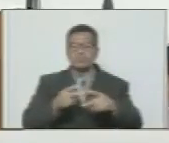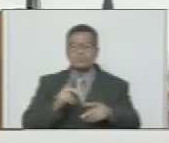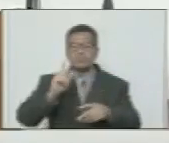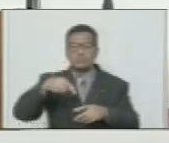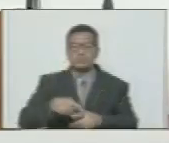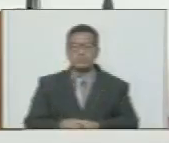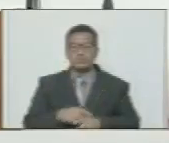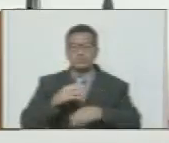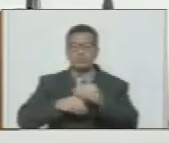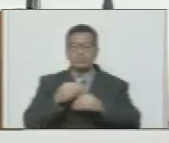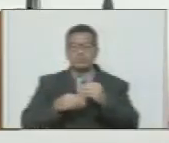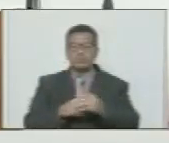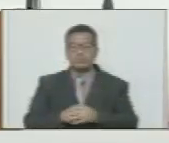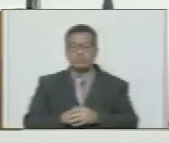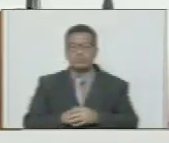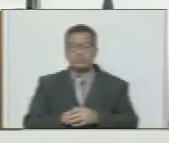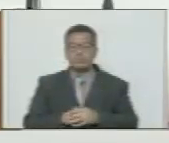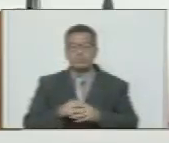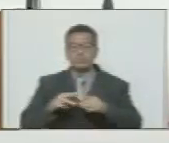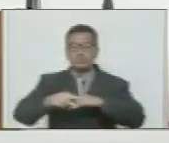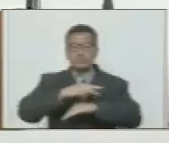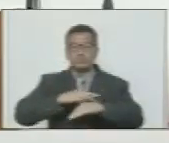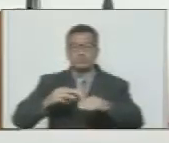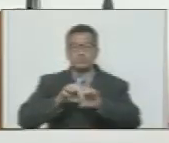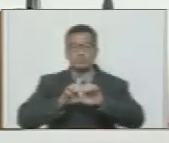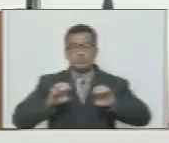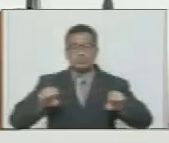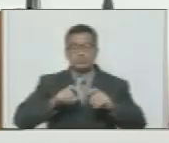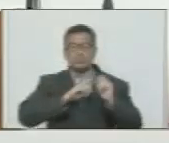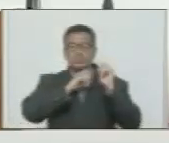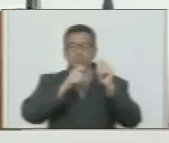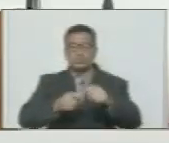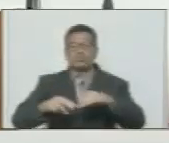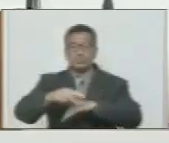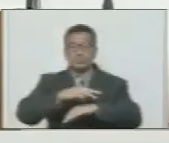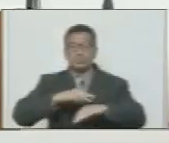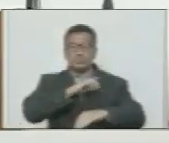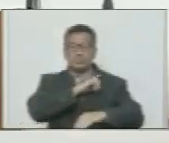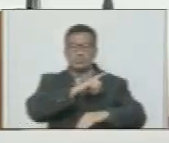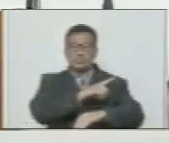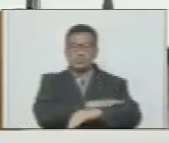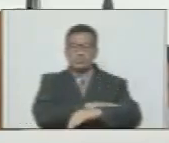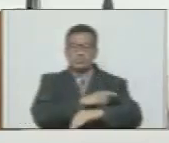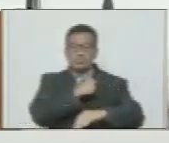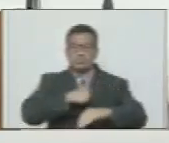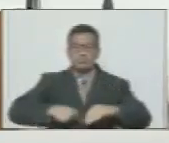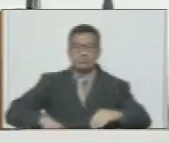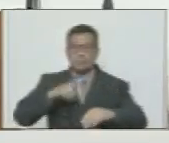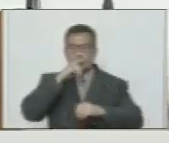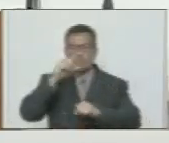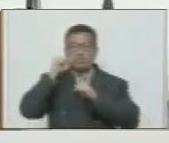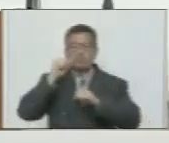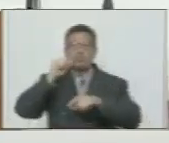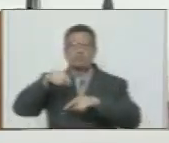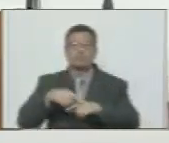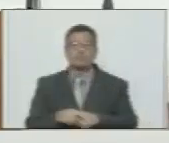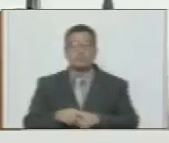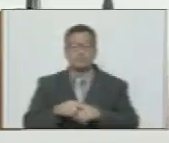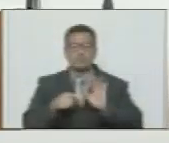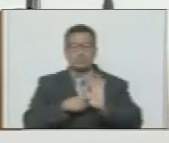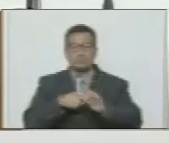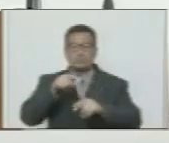y también implementarlas. Fue ministro de Educación designado por el presidente Nicolás Maduro. También le